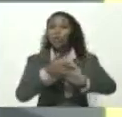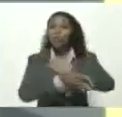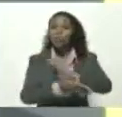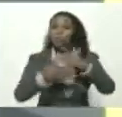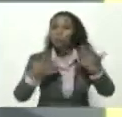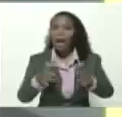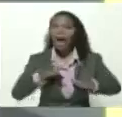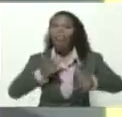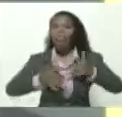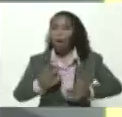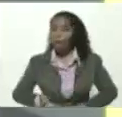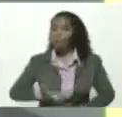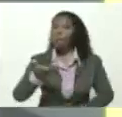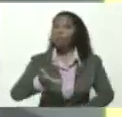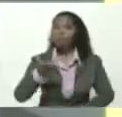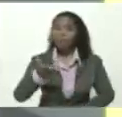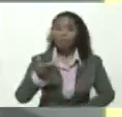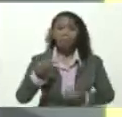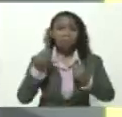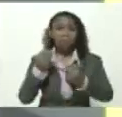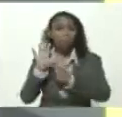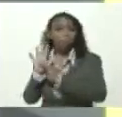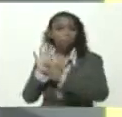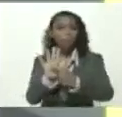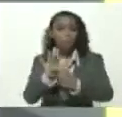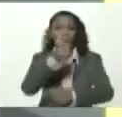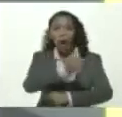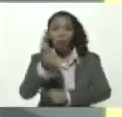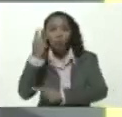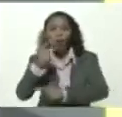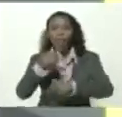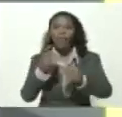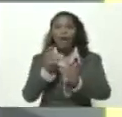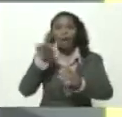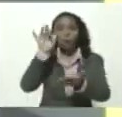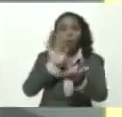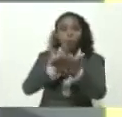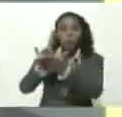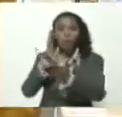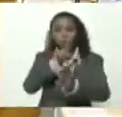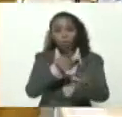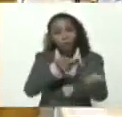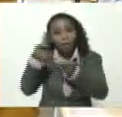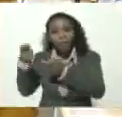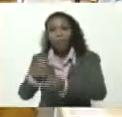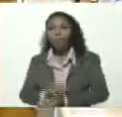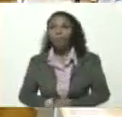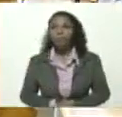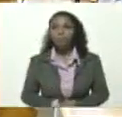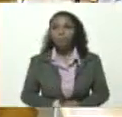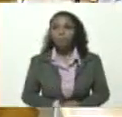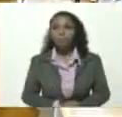de una actividad muy importante para transmitir cada una de las máquinas a sus estados.